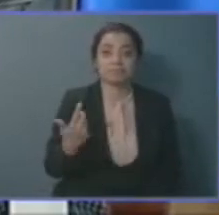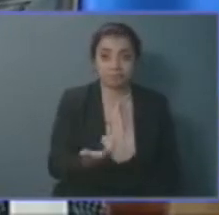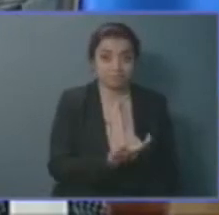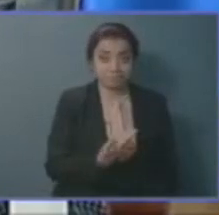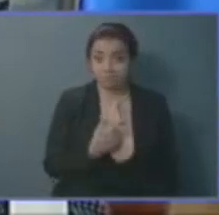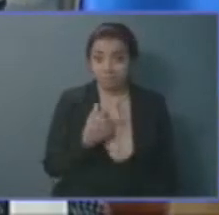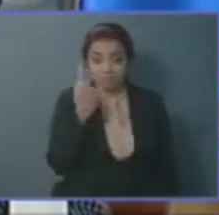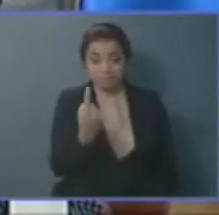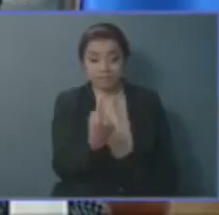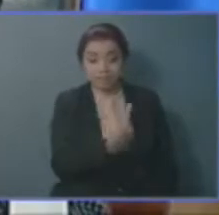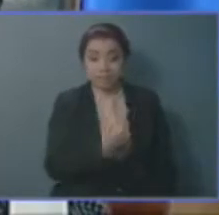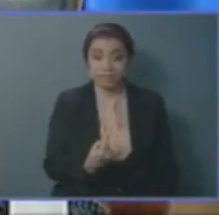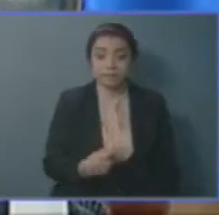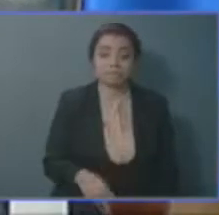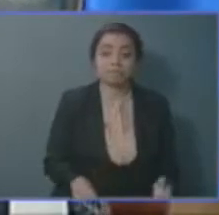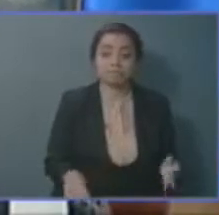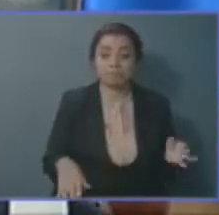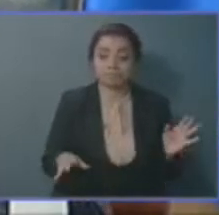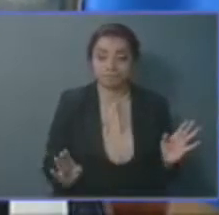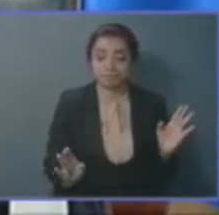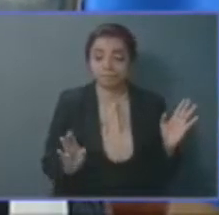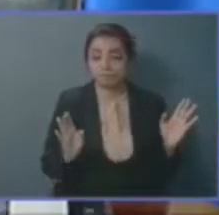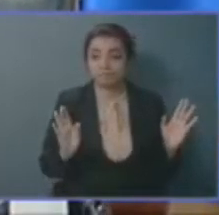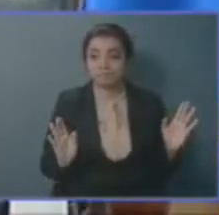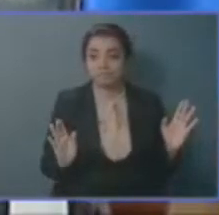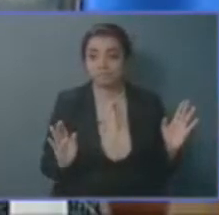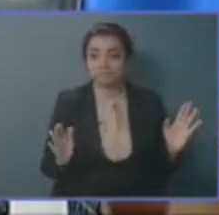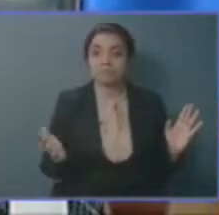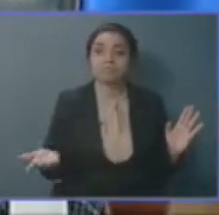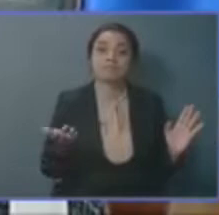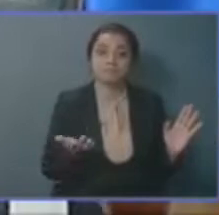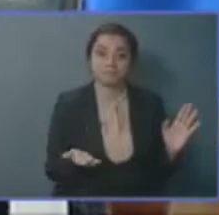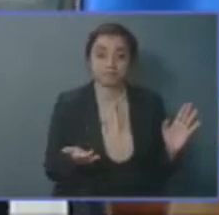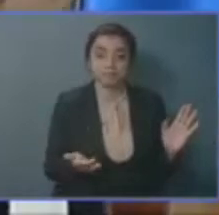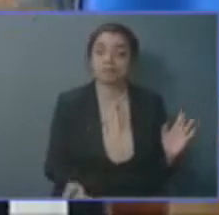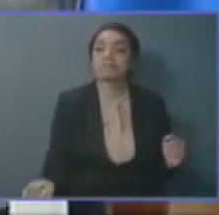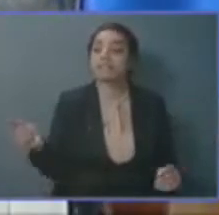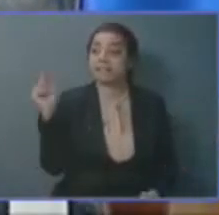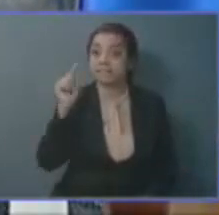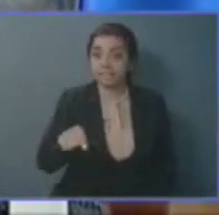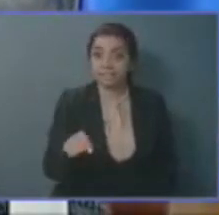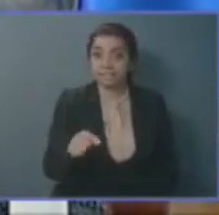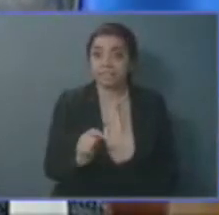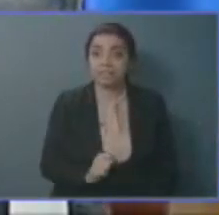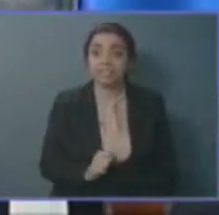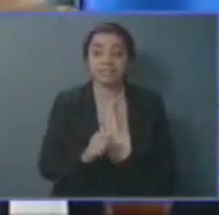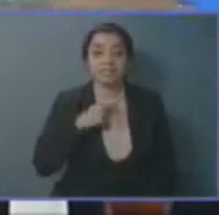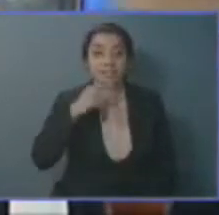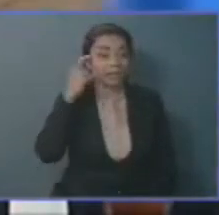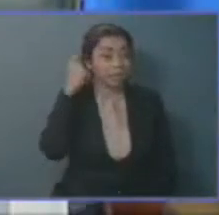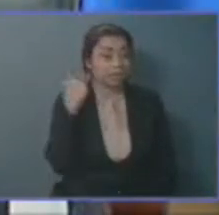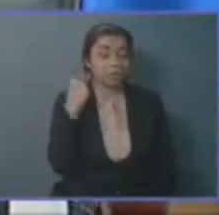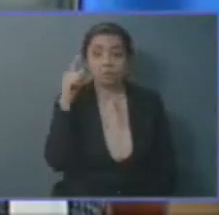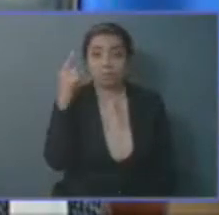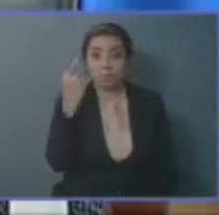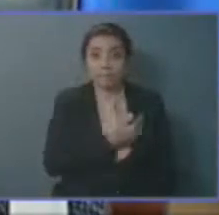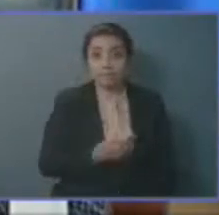nuestra gente no continúe siendo víctima de la indolencia del presidente Bukele y de su